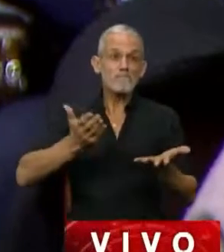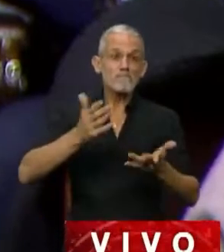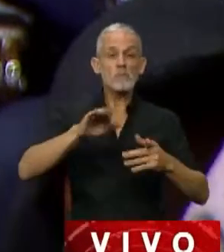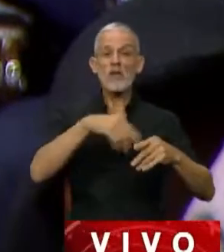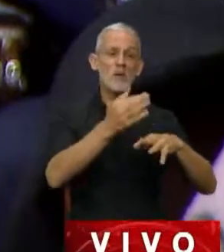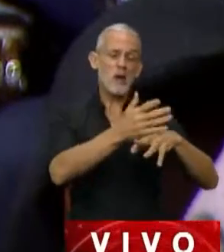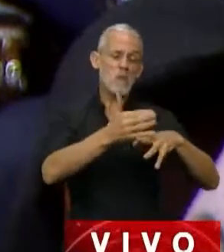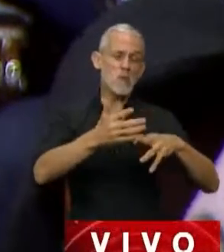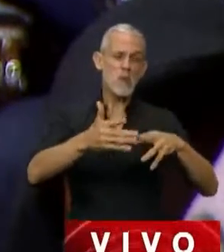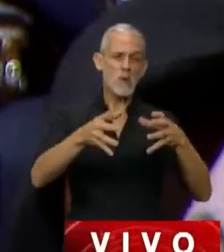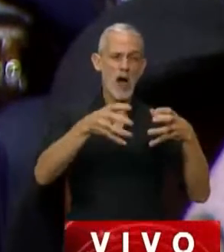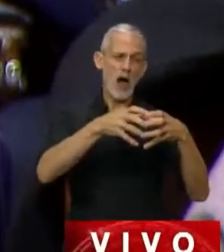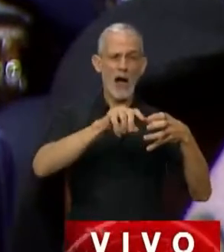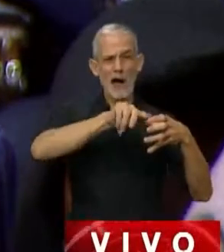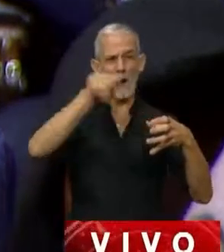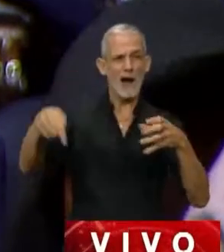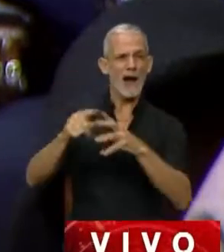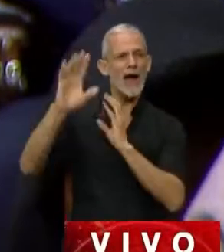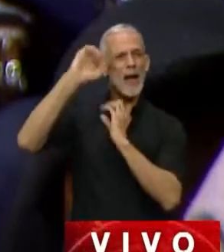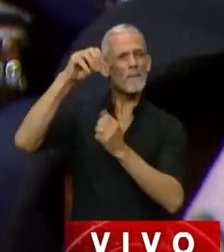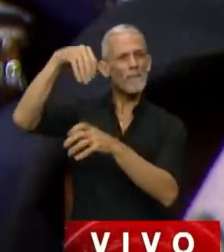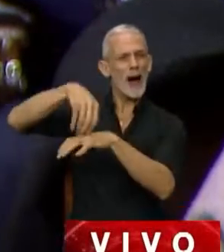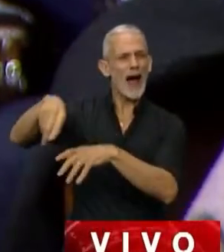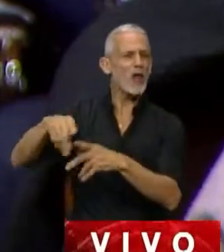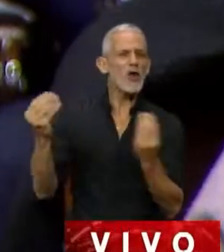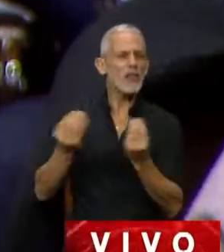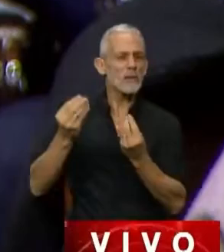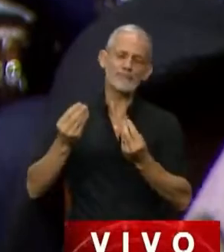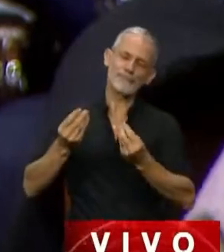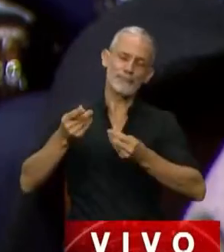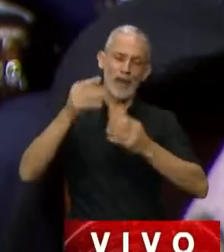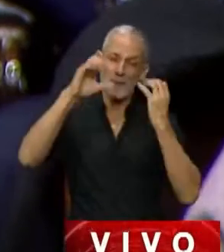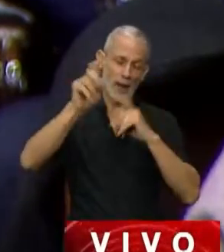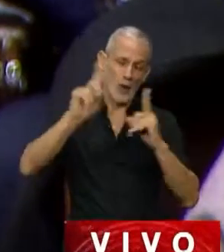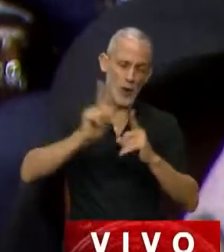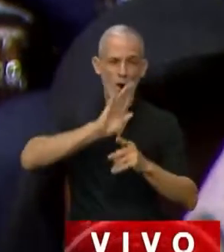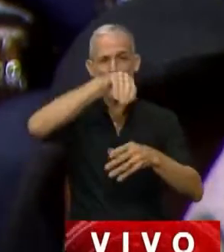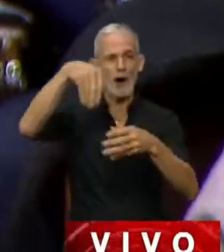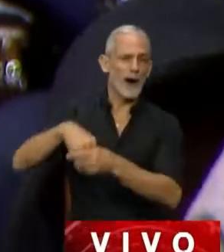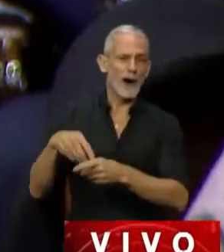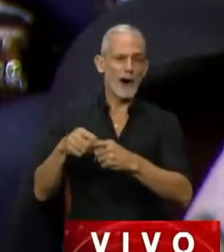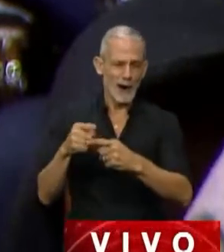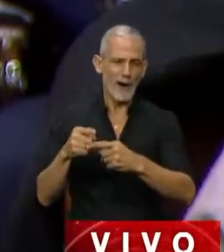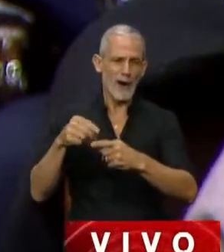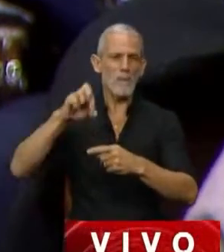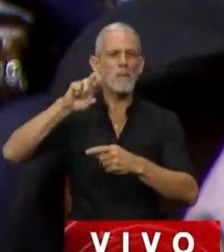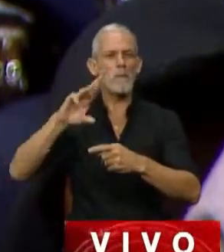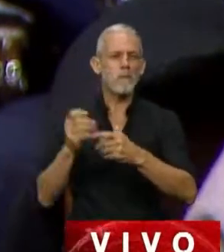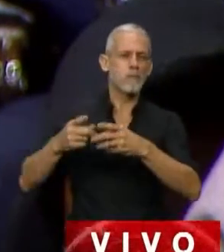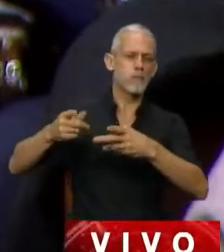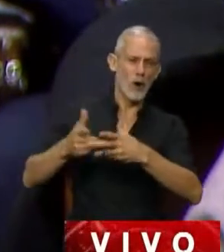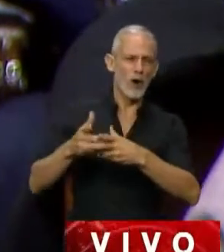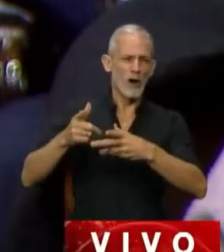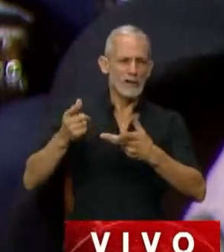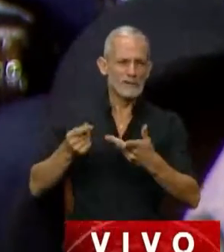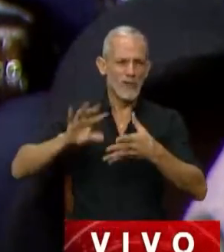después se fue a ser embajador de las políticas neoliberales más